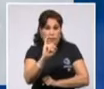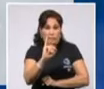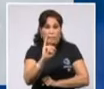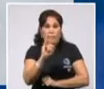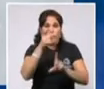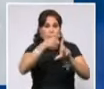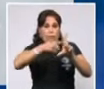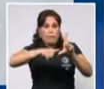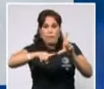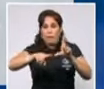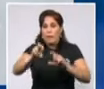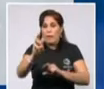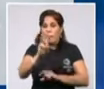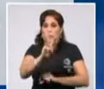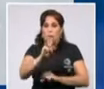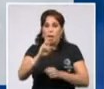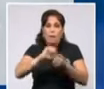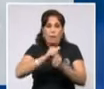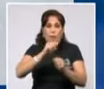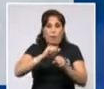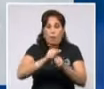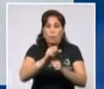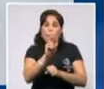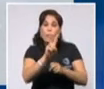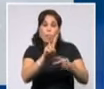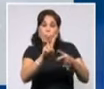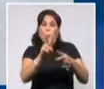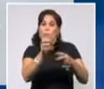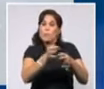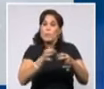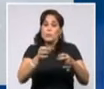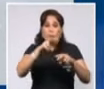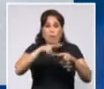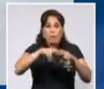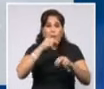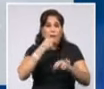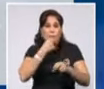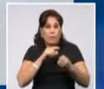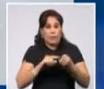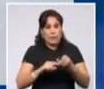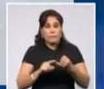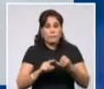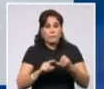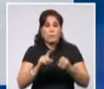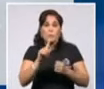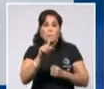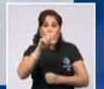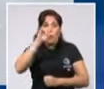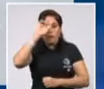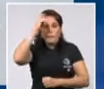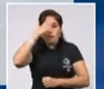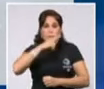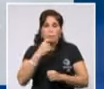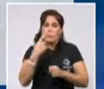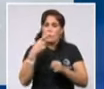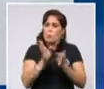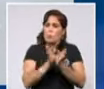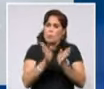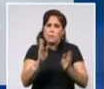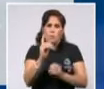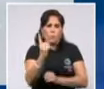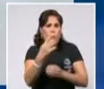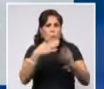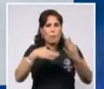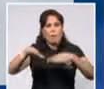Regla, 3 de Arroyo Naranjo, 2 del municipio de Habana Vieja, 1 de La Lisa, de San Miguel del Padrón, de Playa